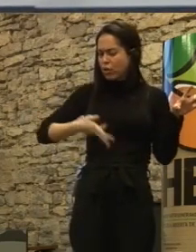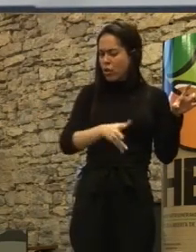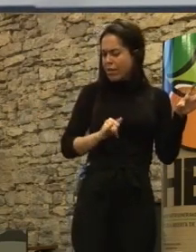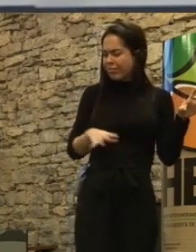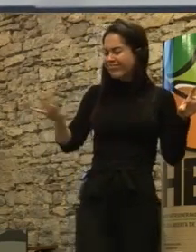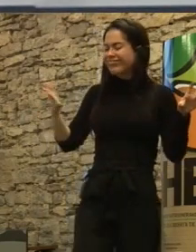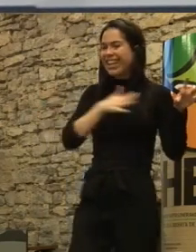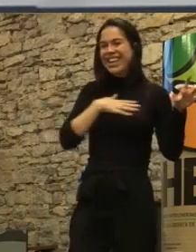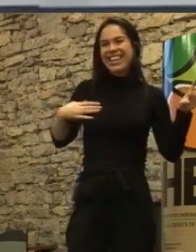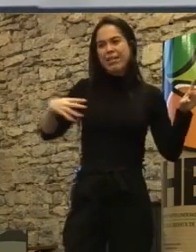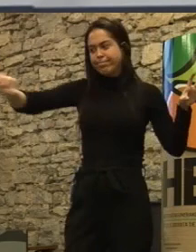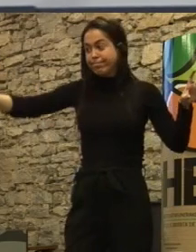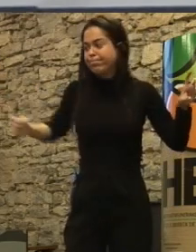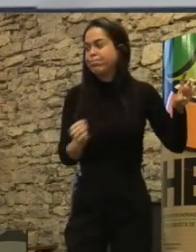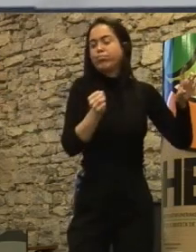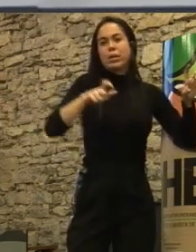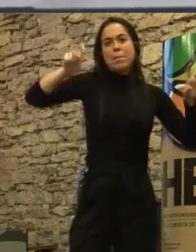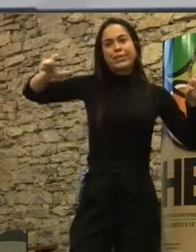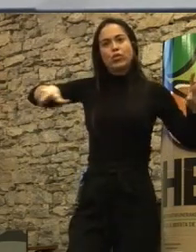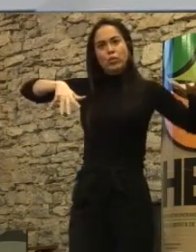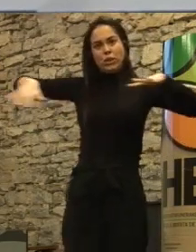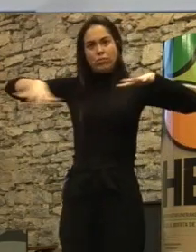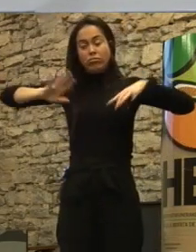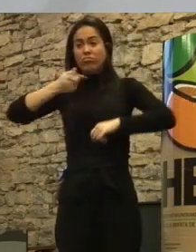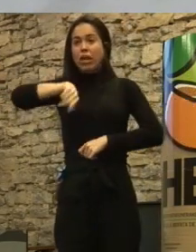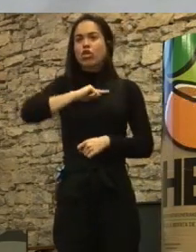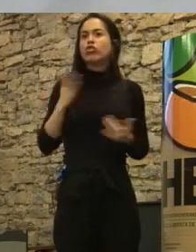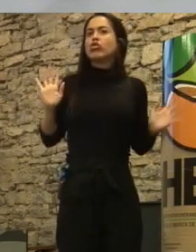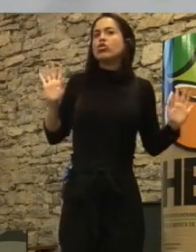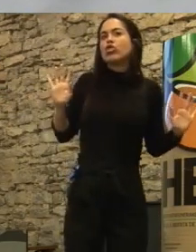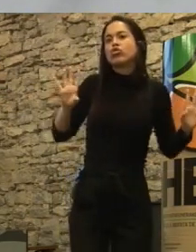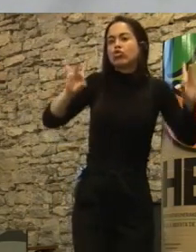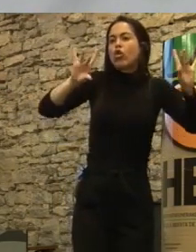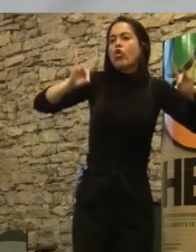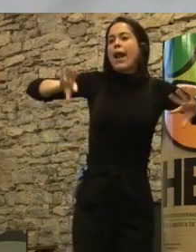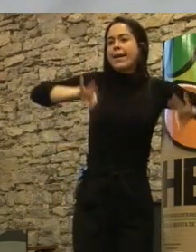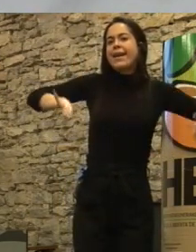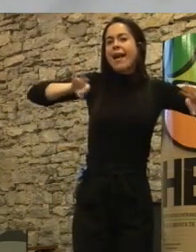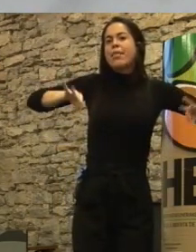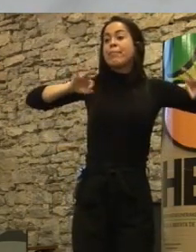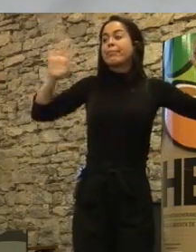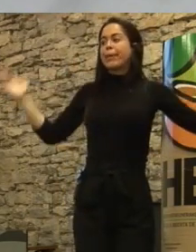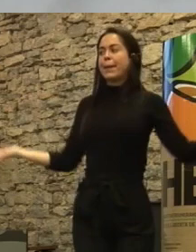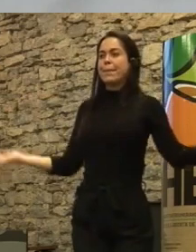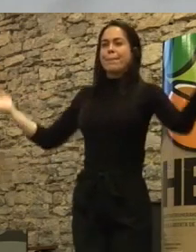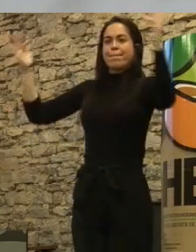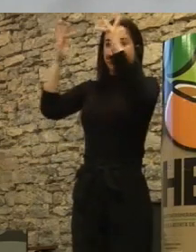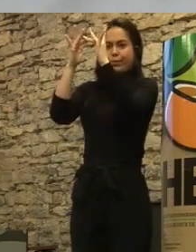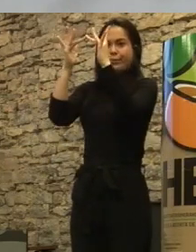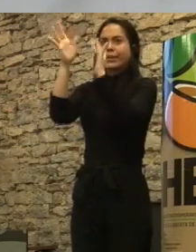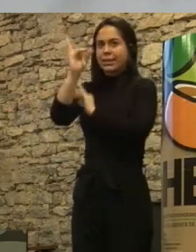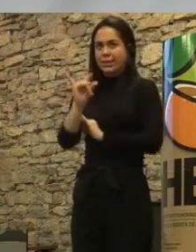esto. Entonces nosotros no tocamos ahí nada, pero tenemos todas las conexiones, todas las